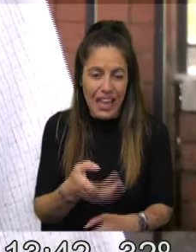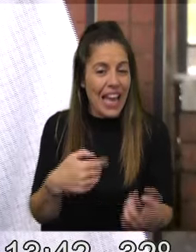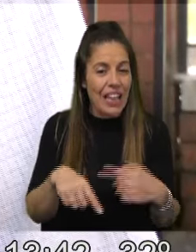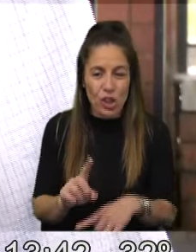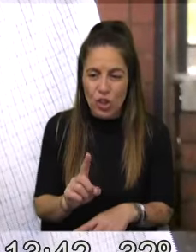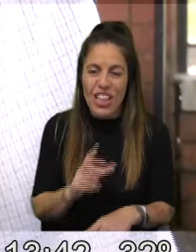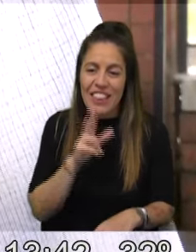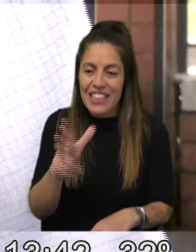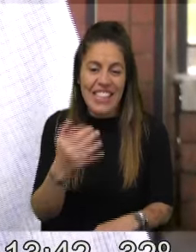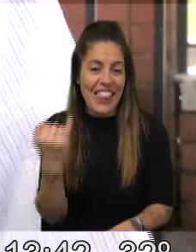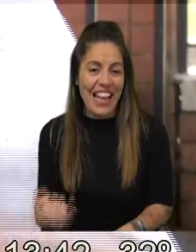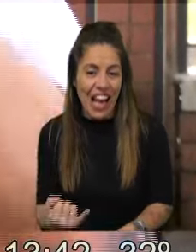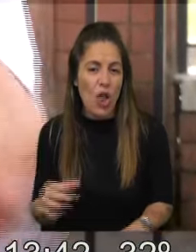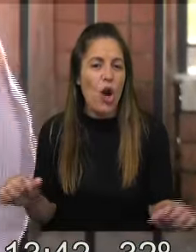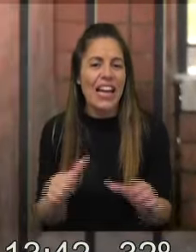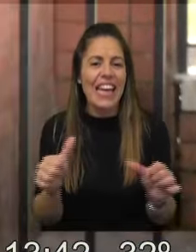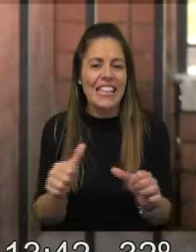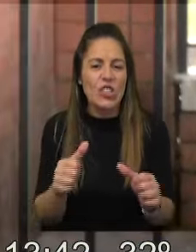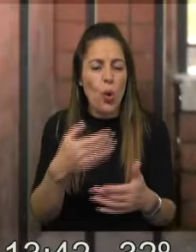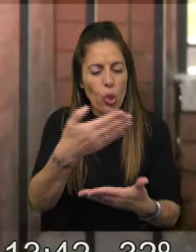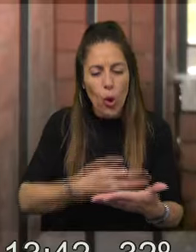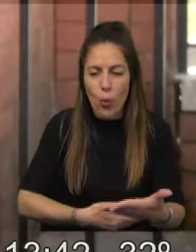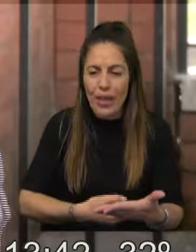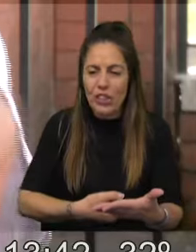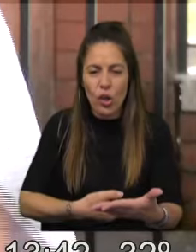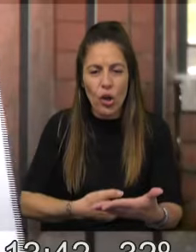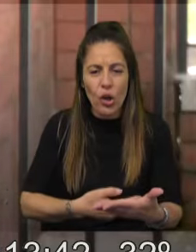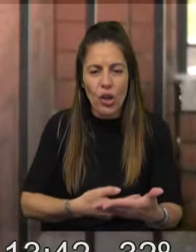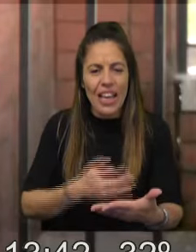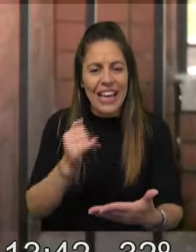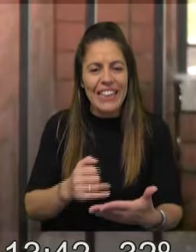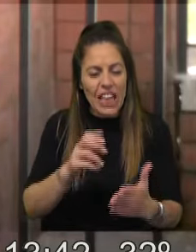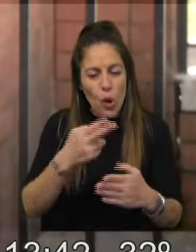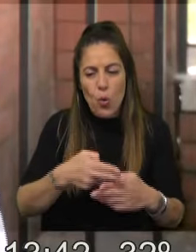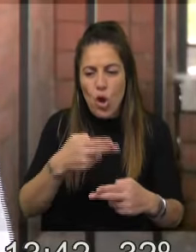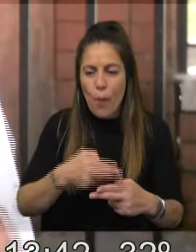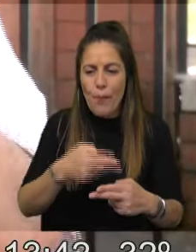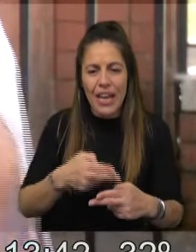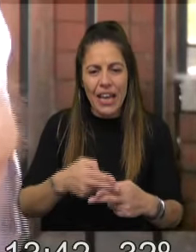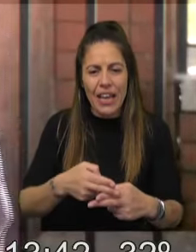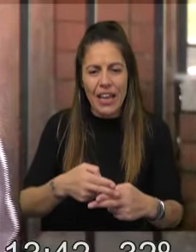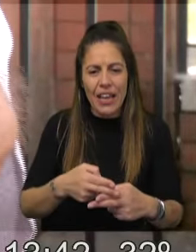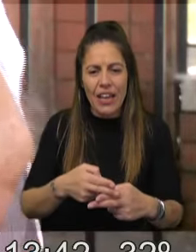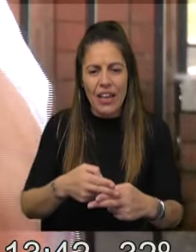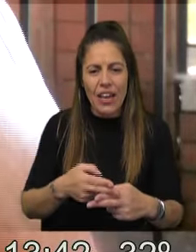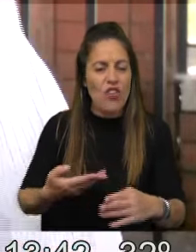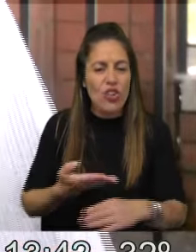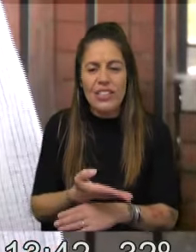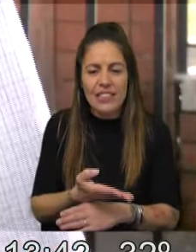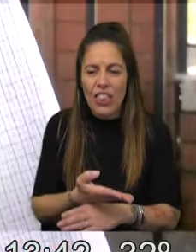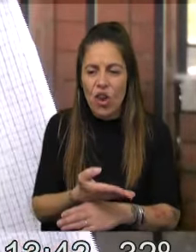Entonces, dice Delgado que hizo un documento que tiene un nombre solicitándole